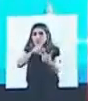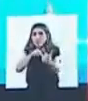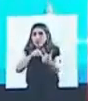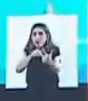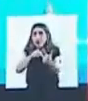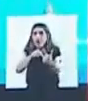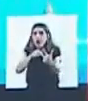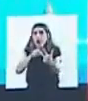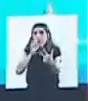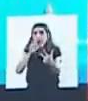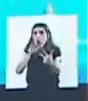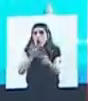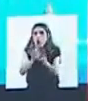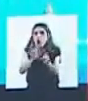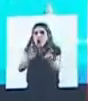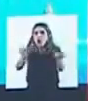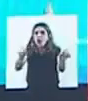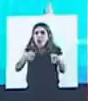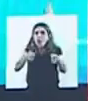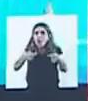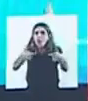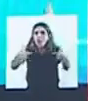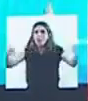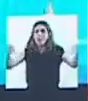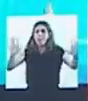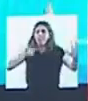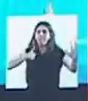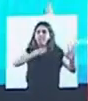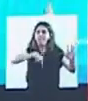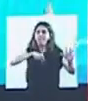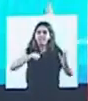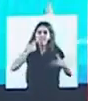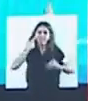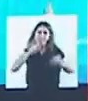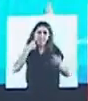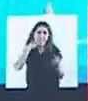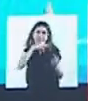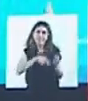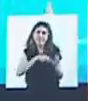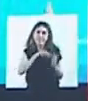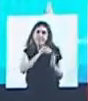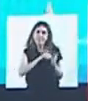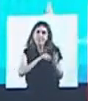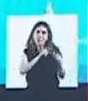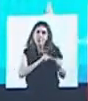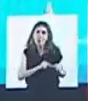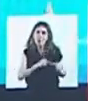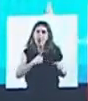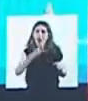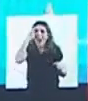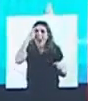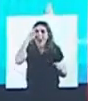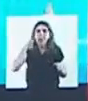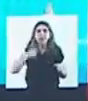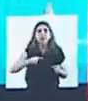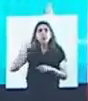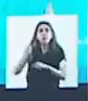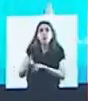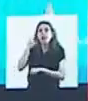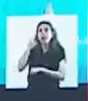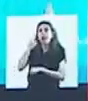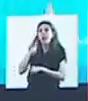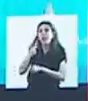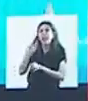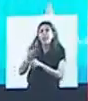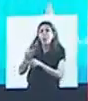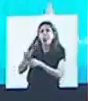mejor. Pero ahora ya lo único que queda es cruzar los dedos, esperar que lleguen las vacunas, y lamentablemente la lógica es de que al que le toque,